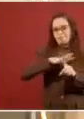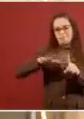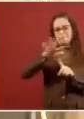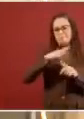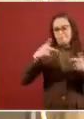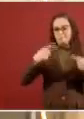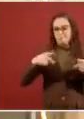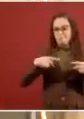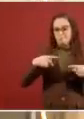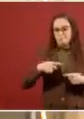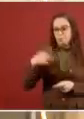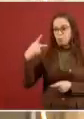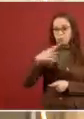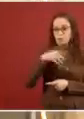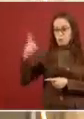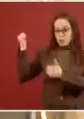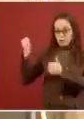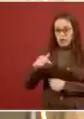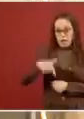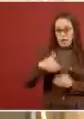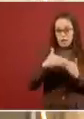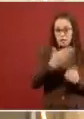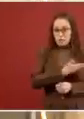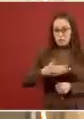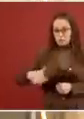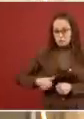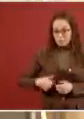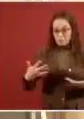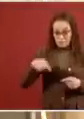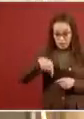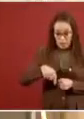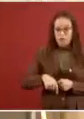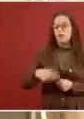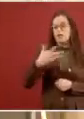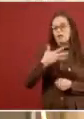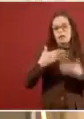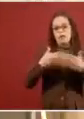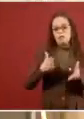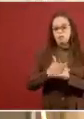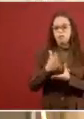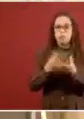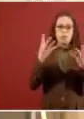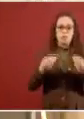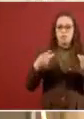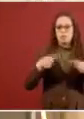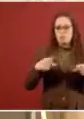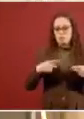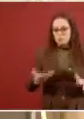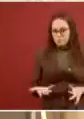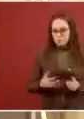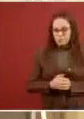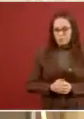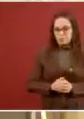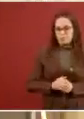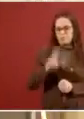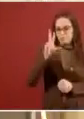trae a su hijo a Palacio, además Palacio Nacional es un lugar público, ¿no incumplió este protocolo de cuidado a los niños? ¿No